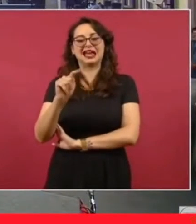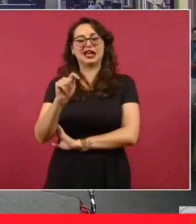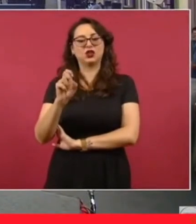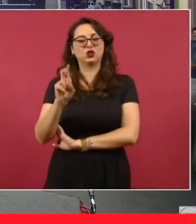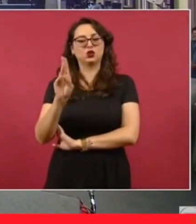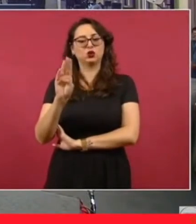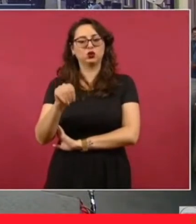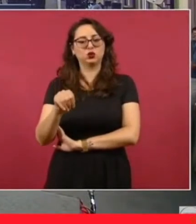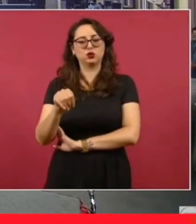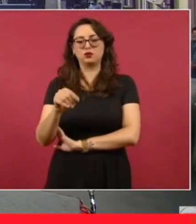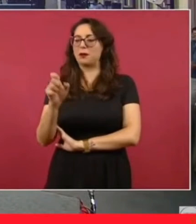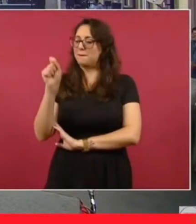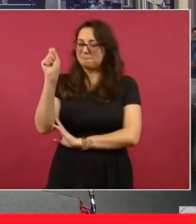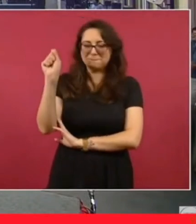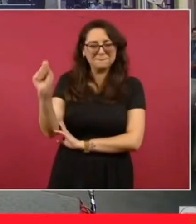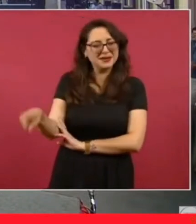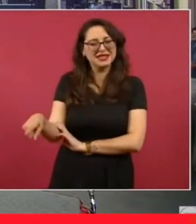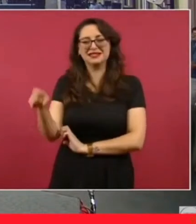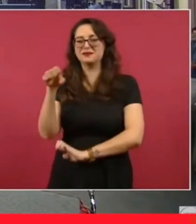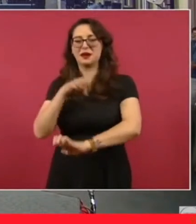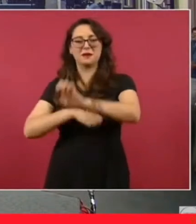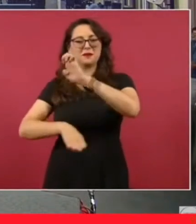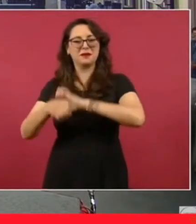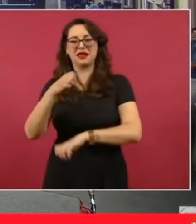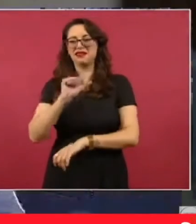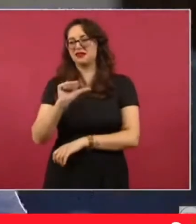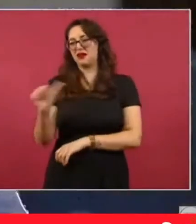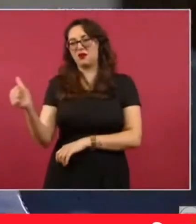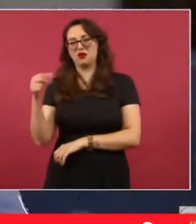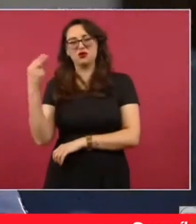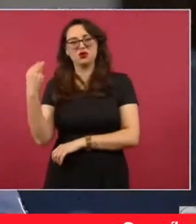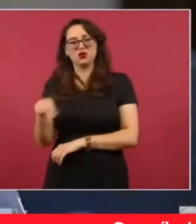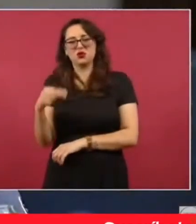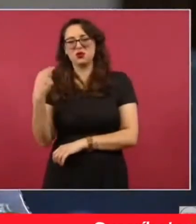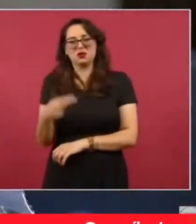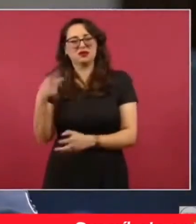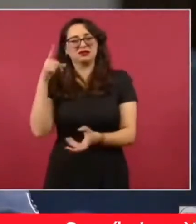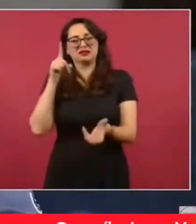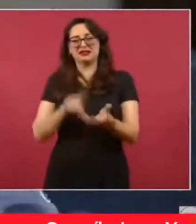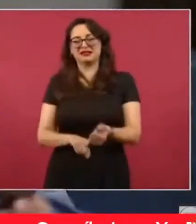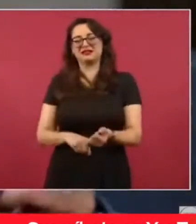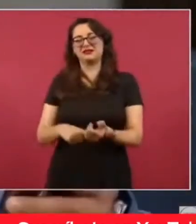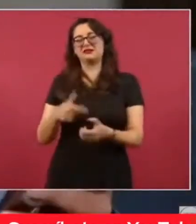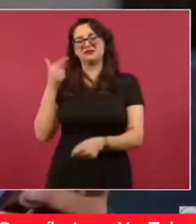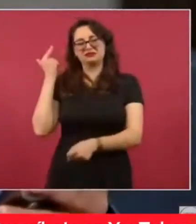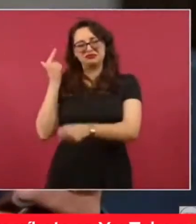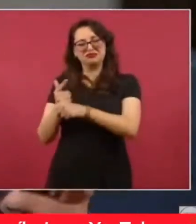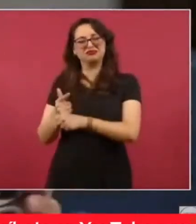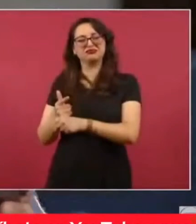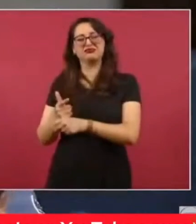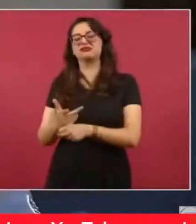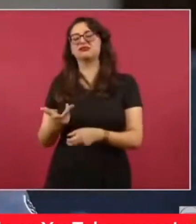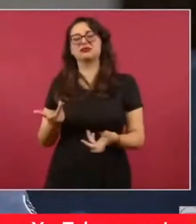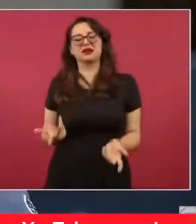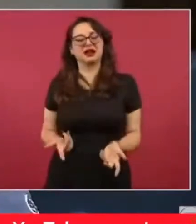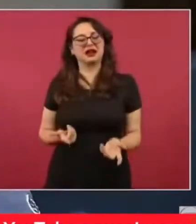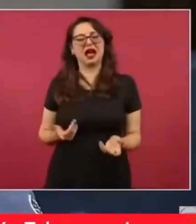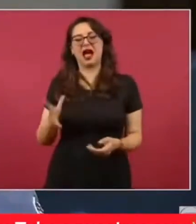que pues ellos siempre financiaron este programas de apoyo investigadores